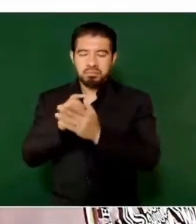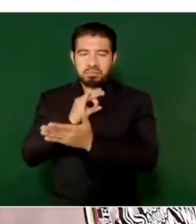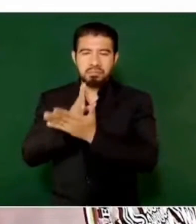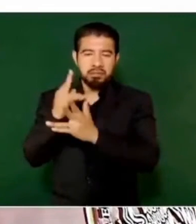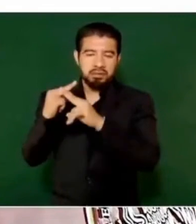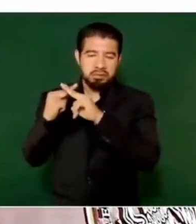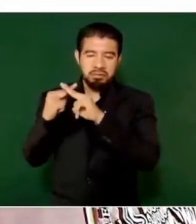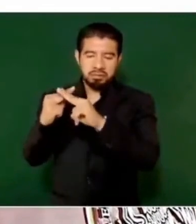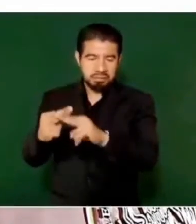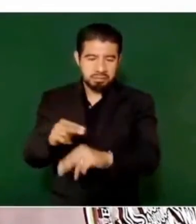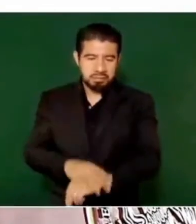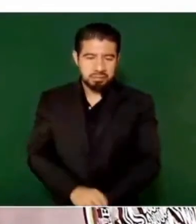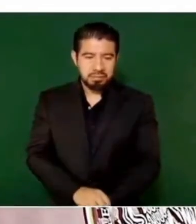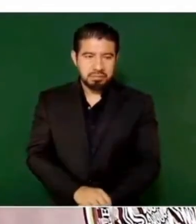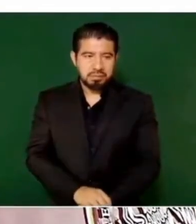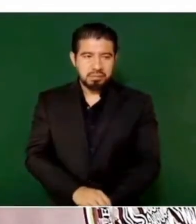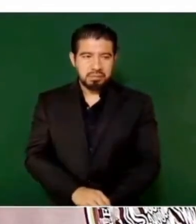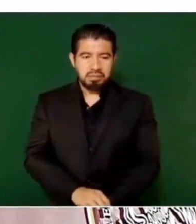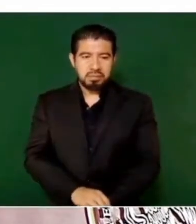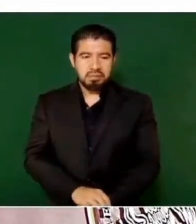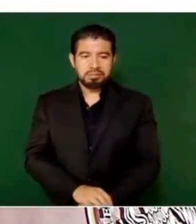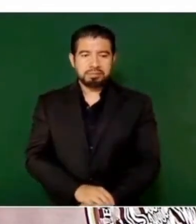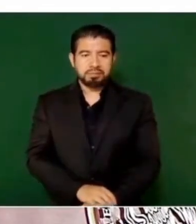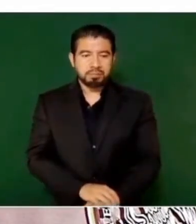En temas de corrupción,